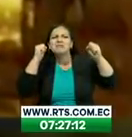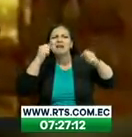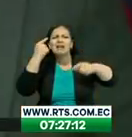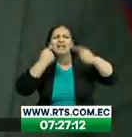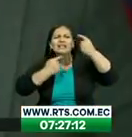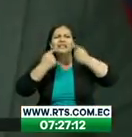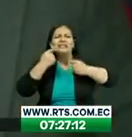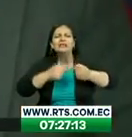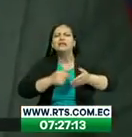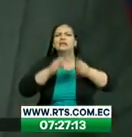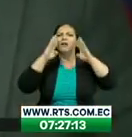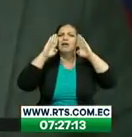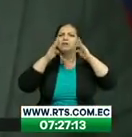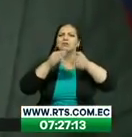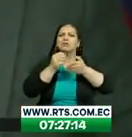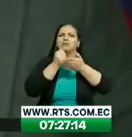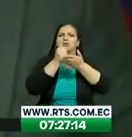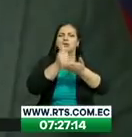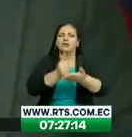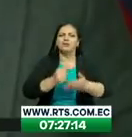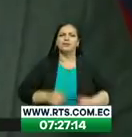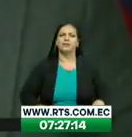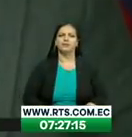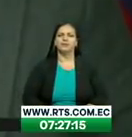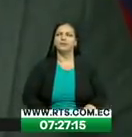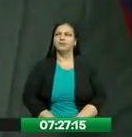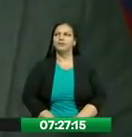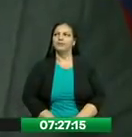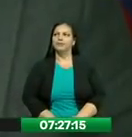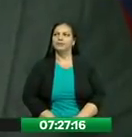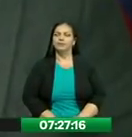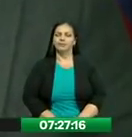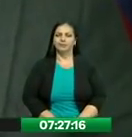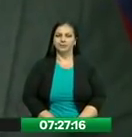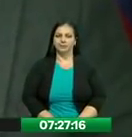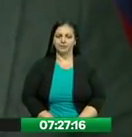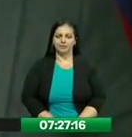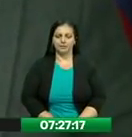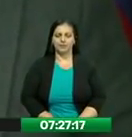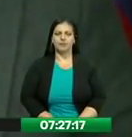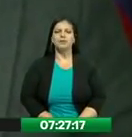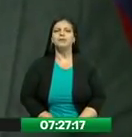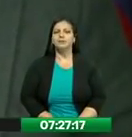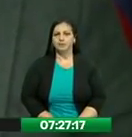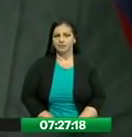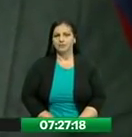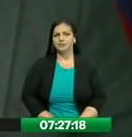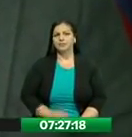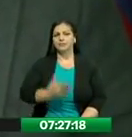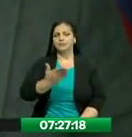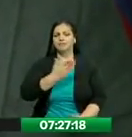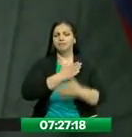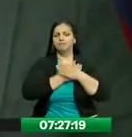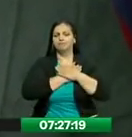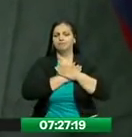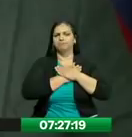herido. Los chicos, nuestros APHs, como los llamamos con afecto, con cariño,